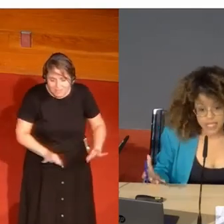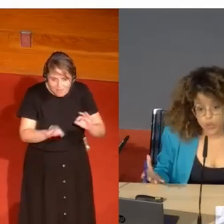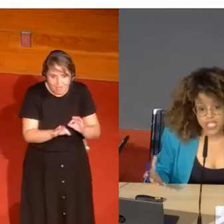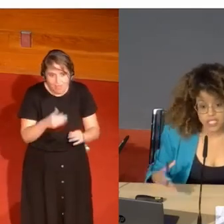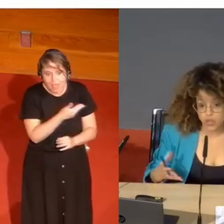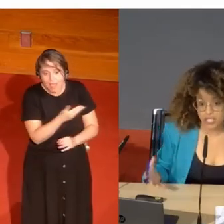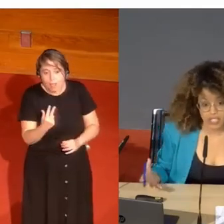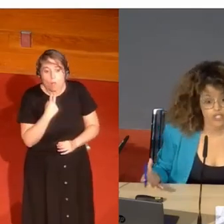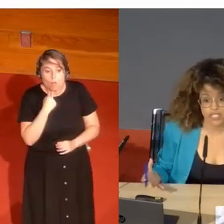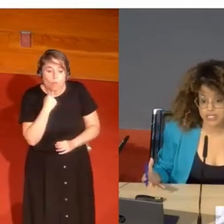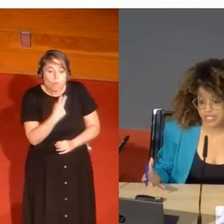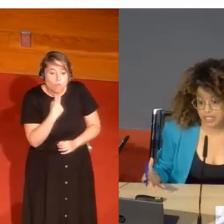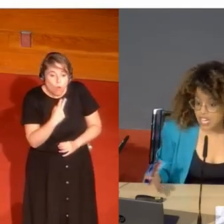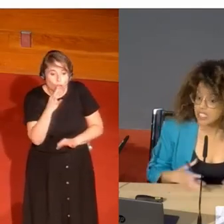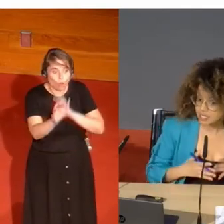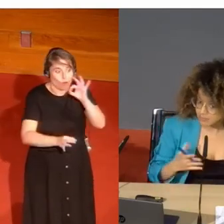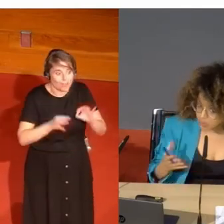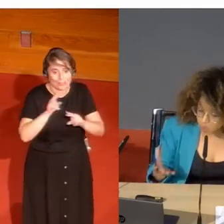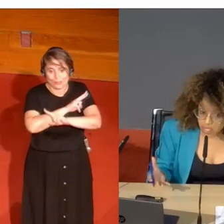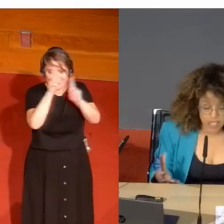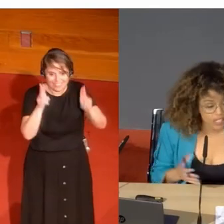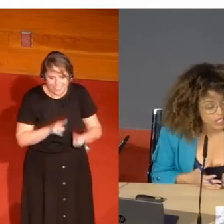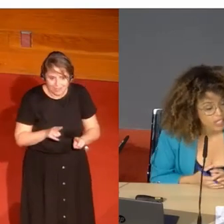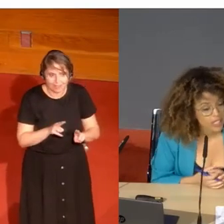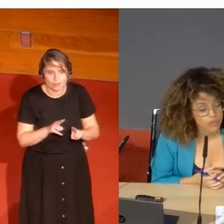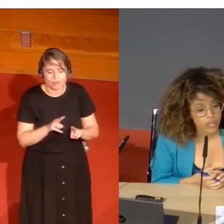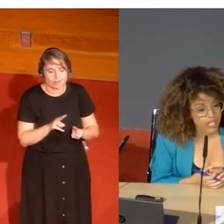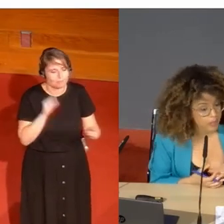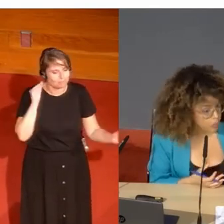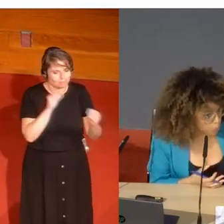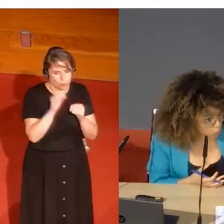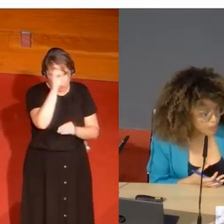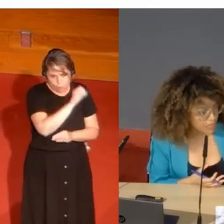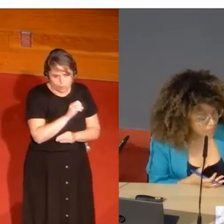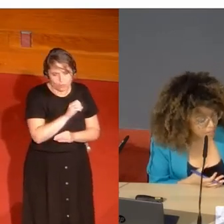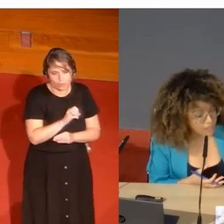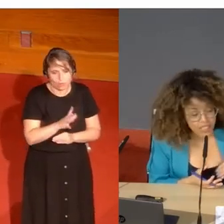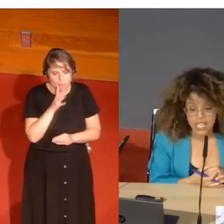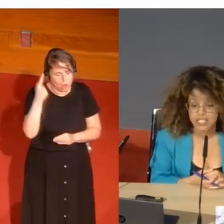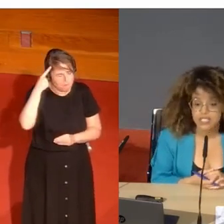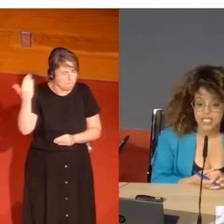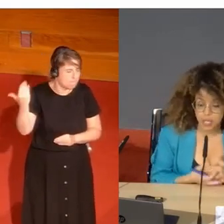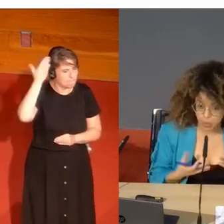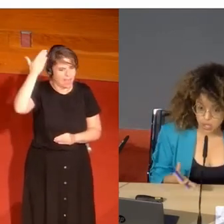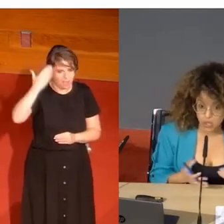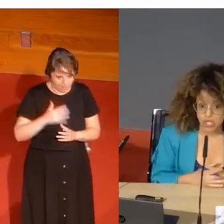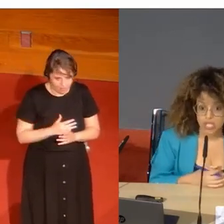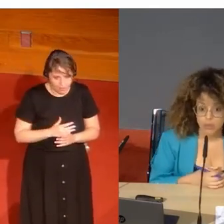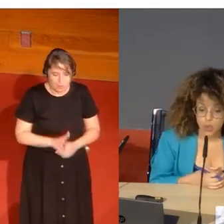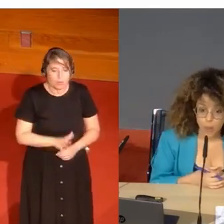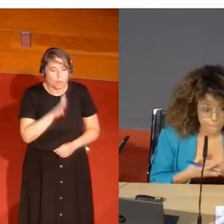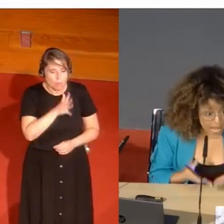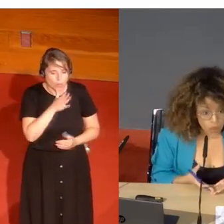la mayoría de Voces y de organizaciones internacionales coinciden que fue por un golpe en la cabeza y que por